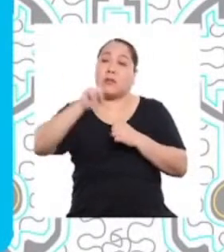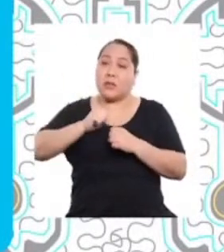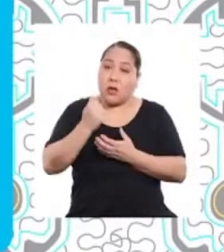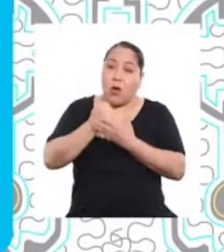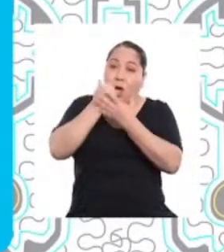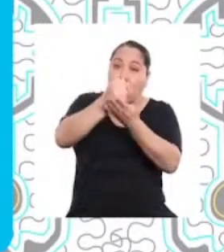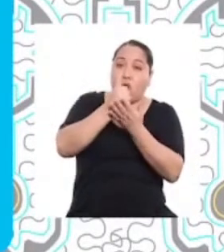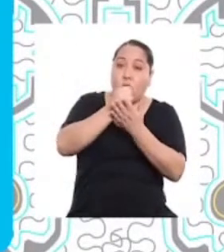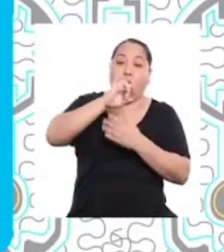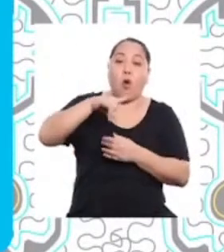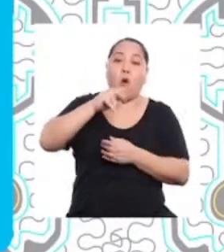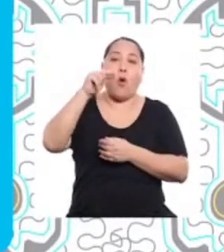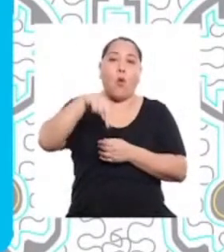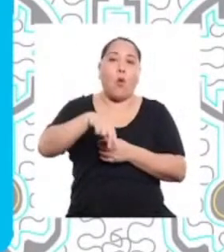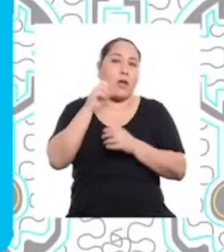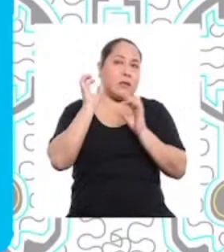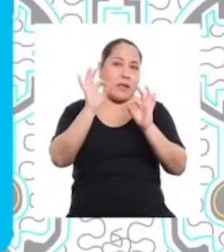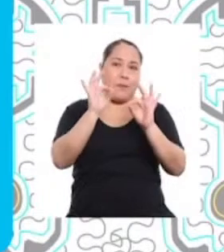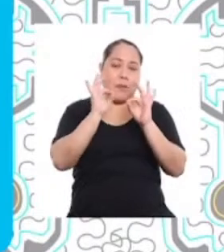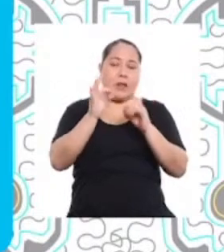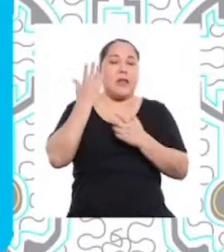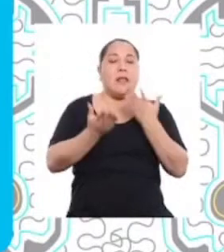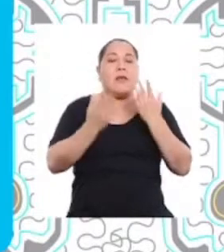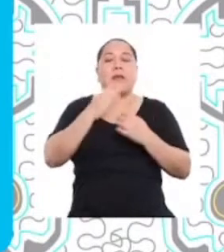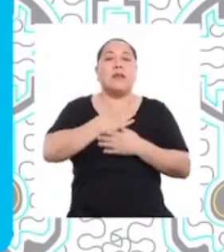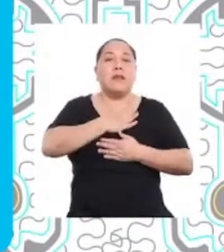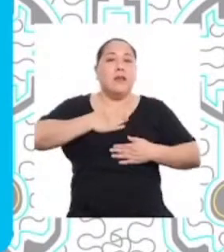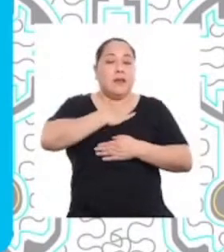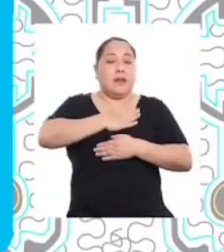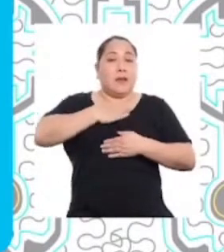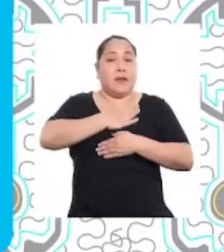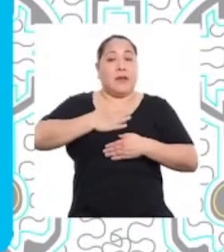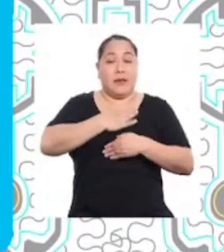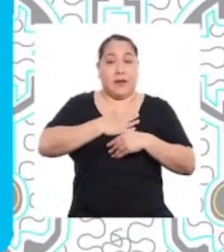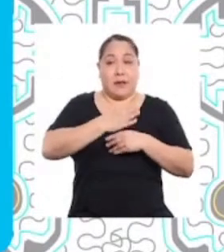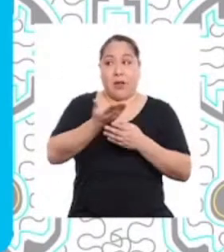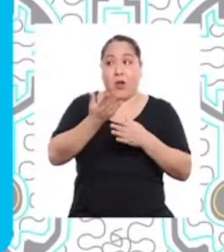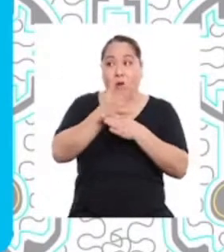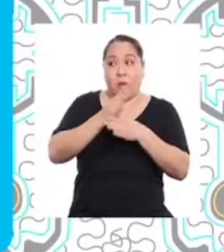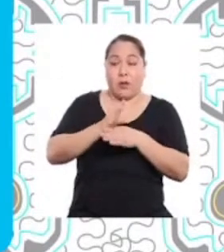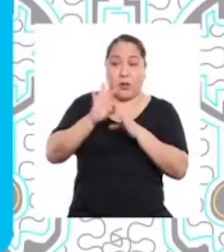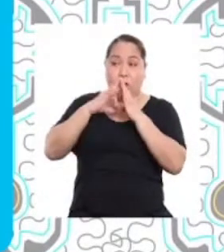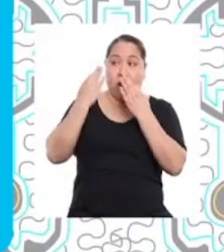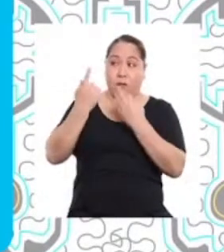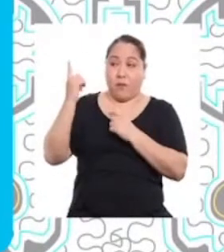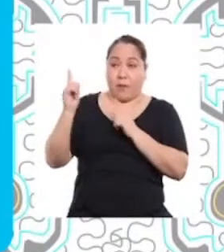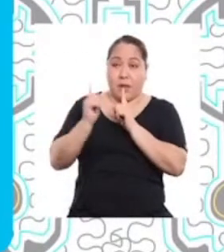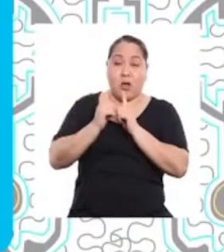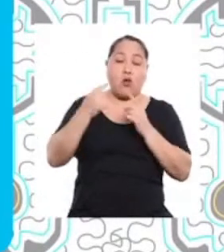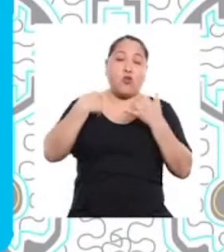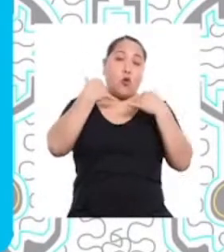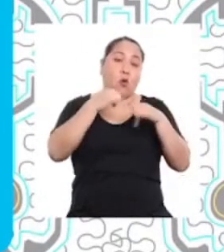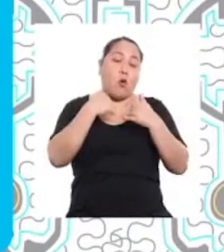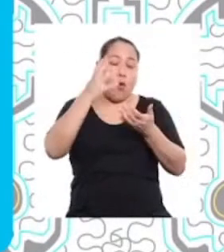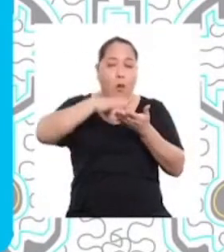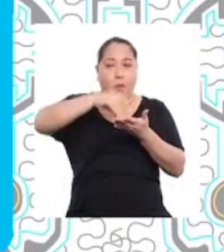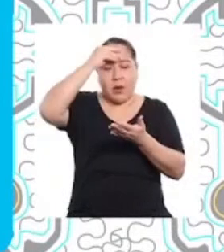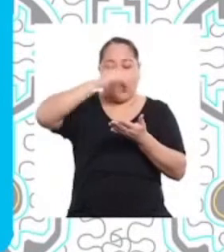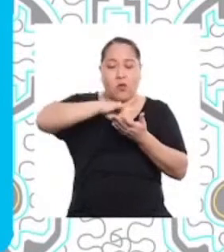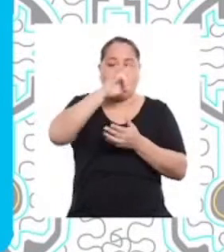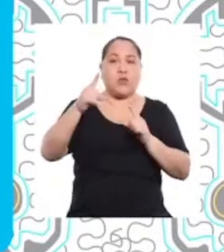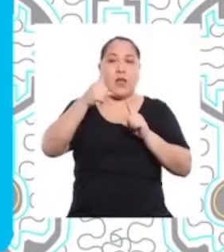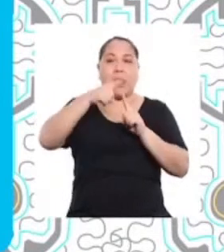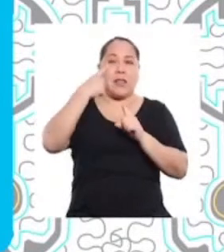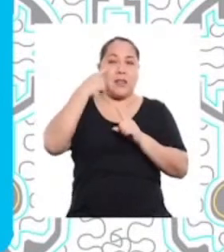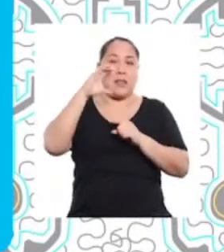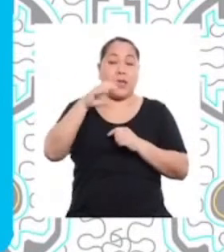ayudarlo cuando Juan está en peligro. Puede ser divertido compartir tiempo con mi familia mientras juego o aprendo usando las